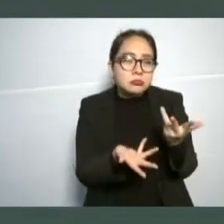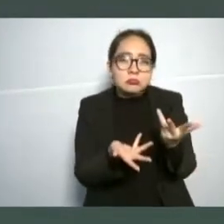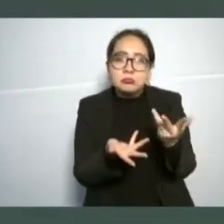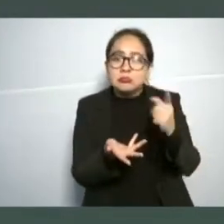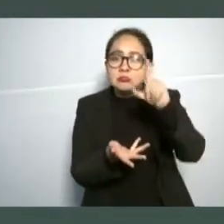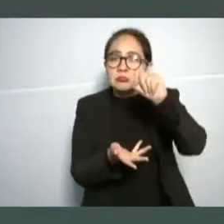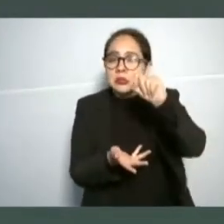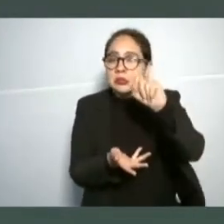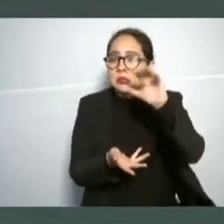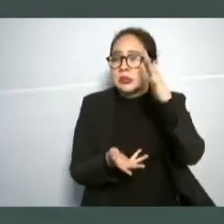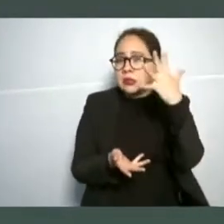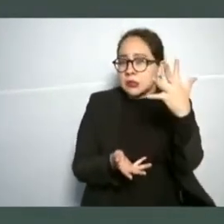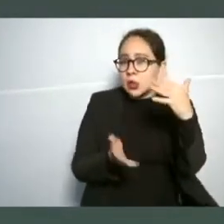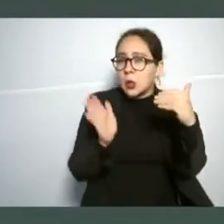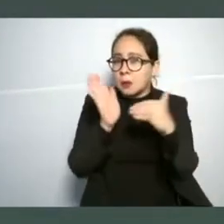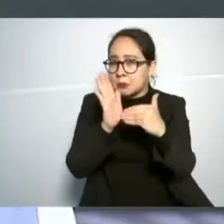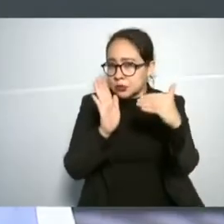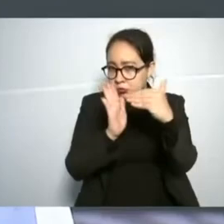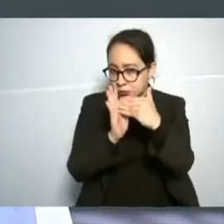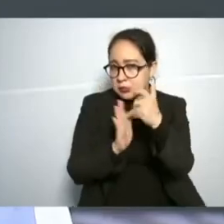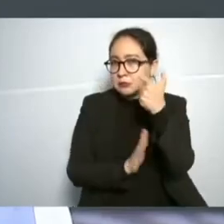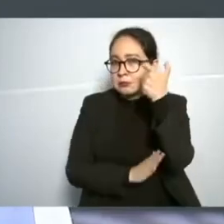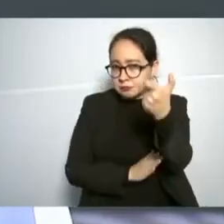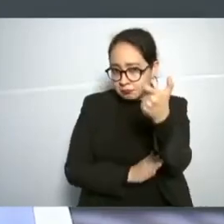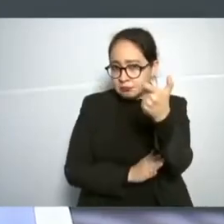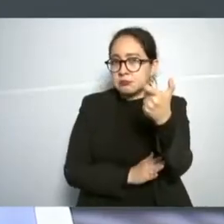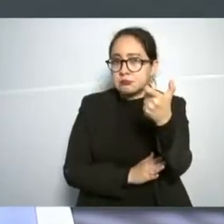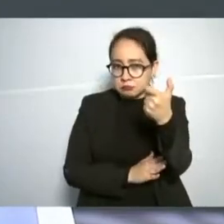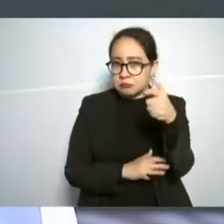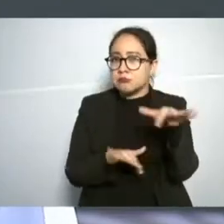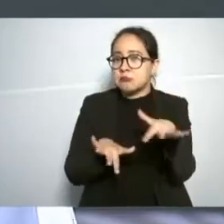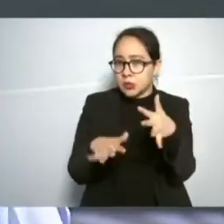alrededor de 25 millones de pesos,